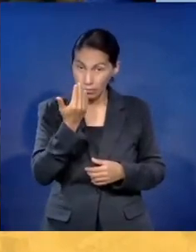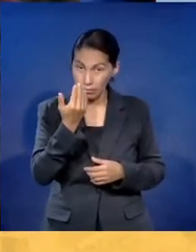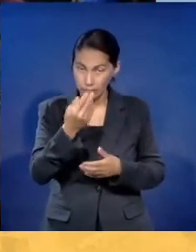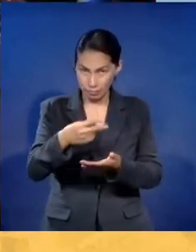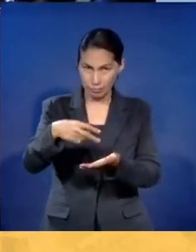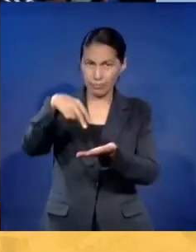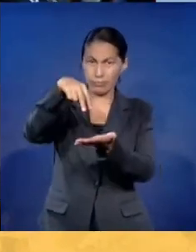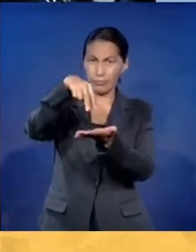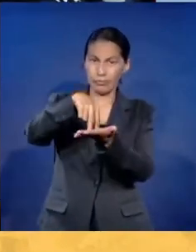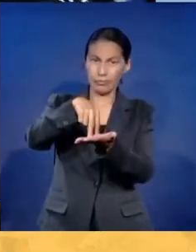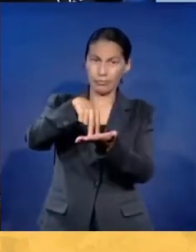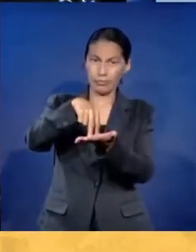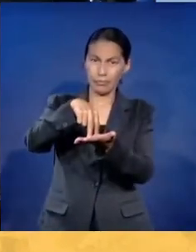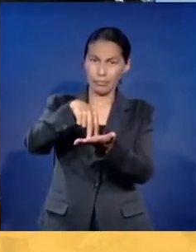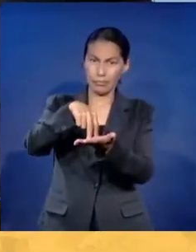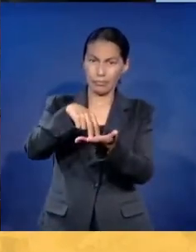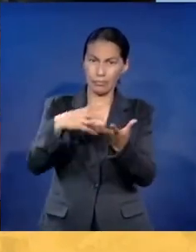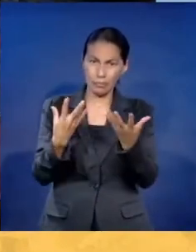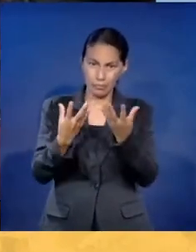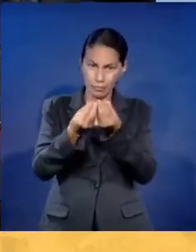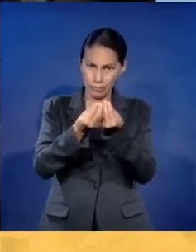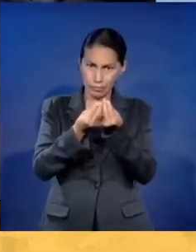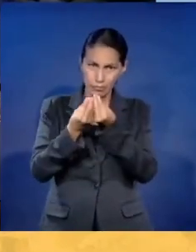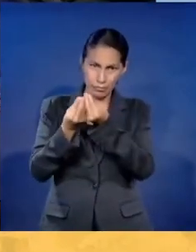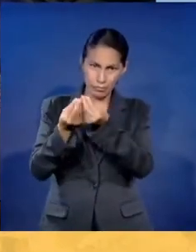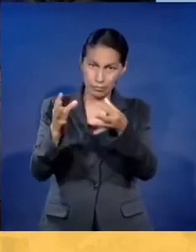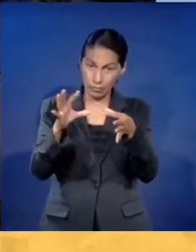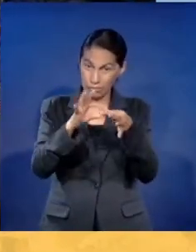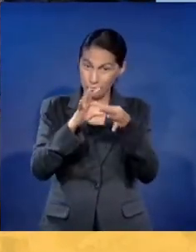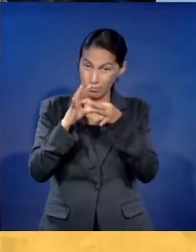juntos juntos